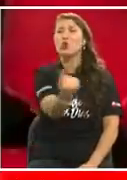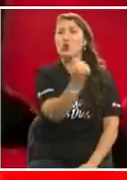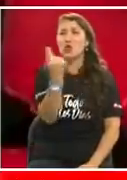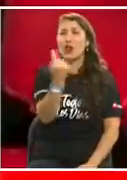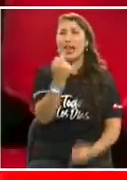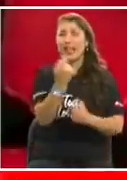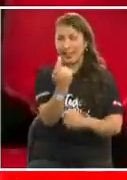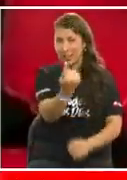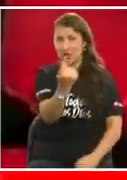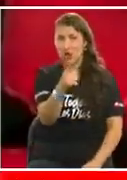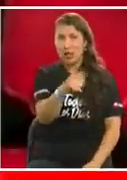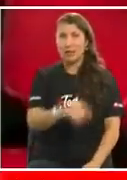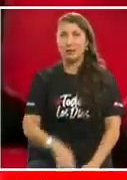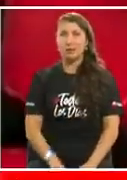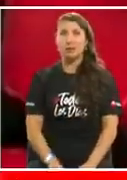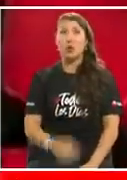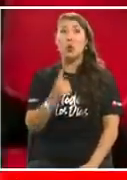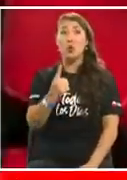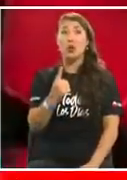Solita tú. Denise, solita tú.